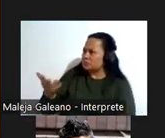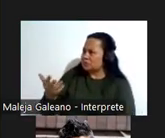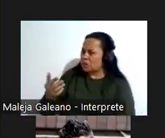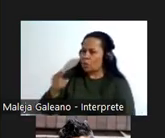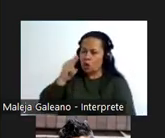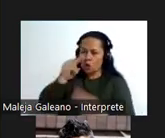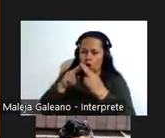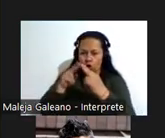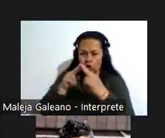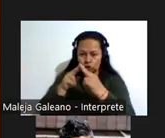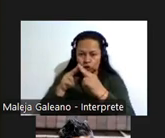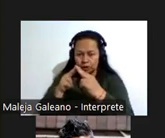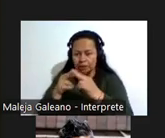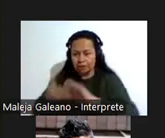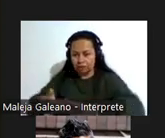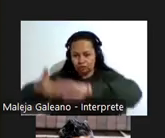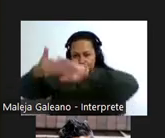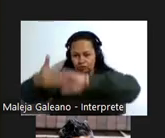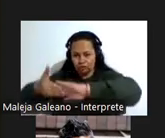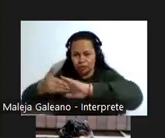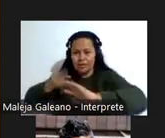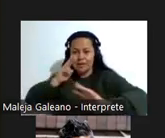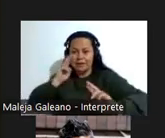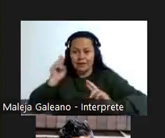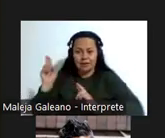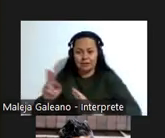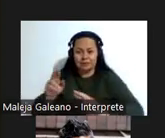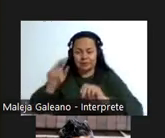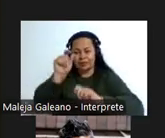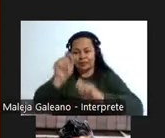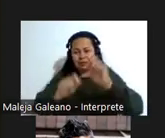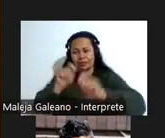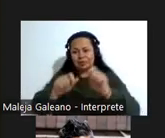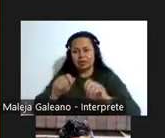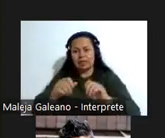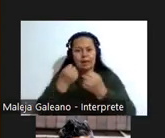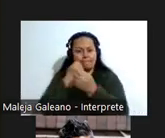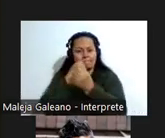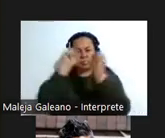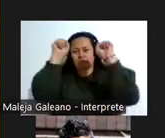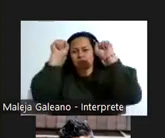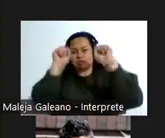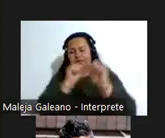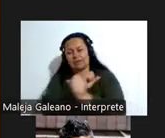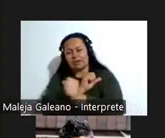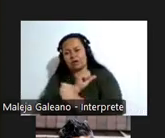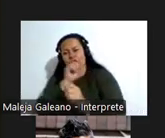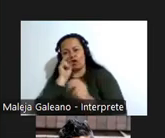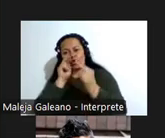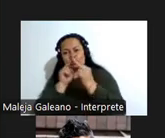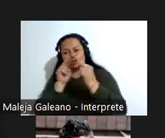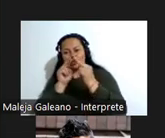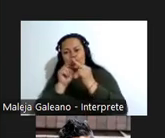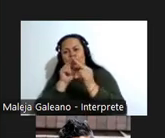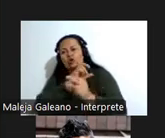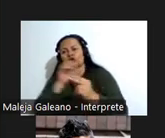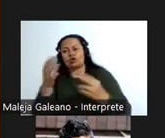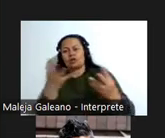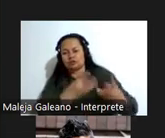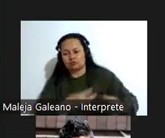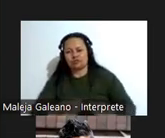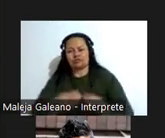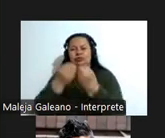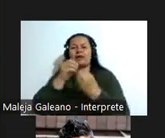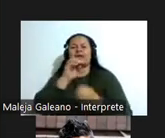conocernos y con reconocernos desde allí. Es imposible construir de otra manera si no sabes quién es tu colectivo, quién es tu